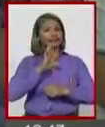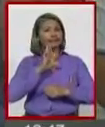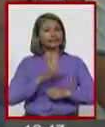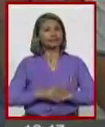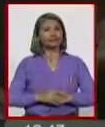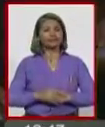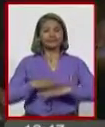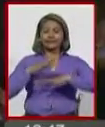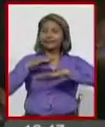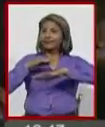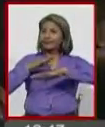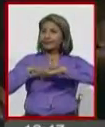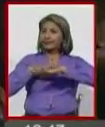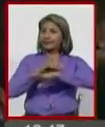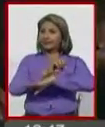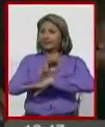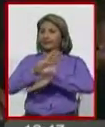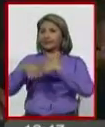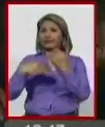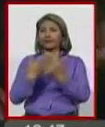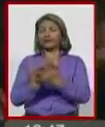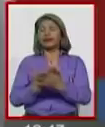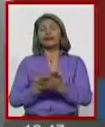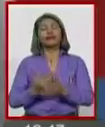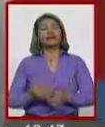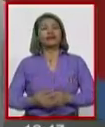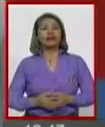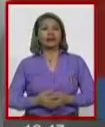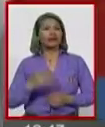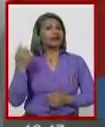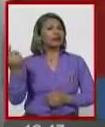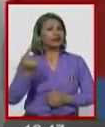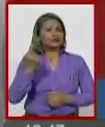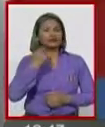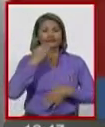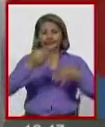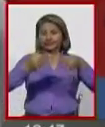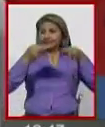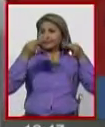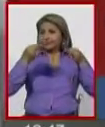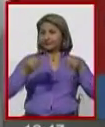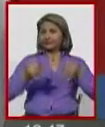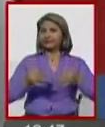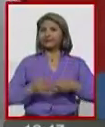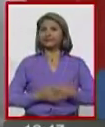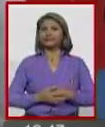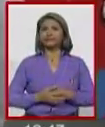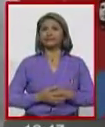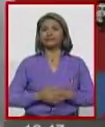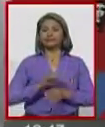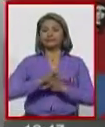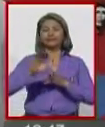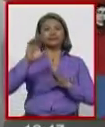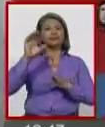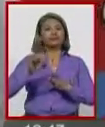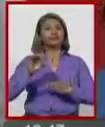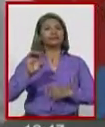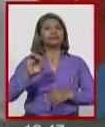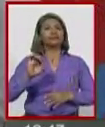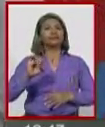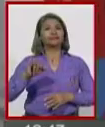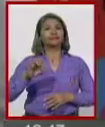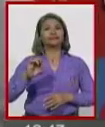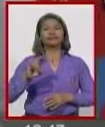una convocatoria de esta naturaleza. Esta es solamente es una decisión entera del